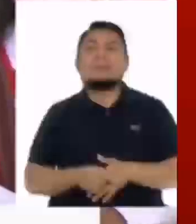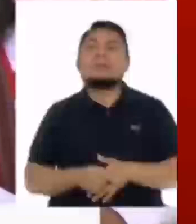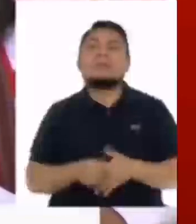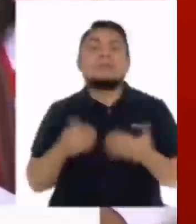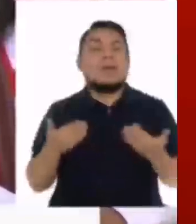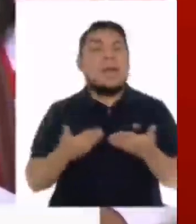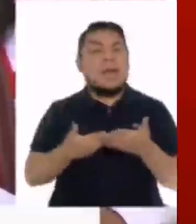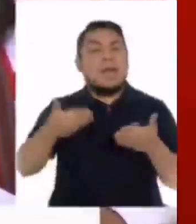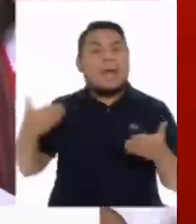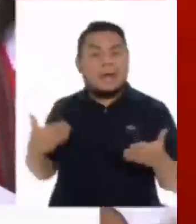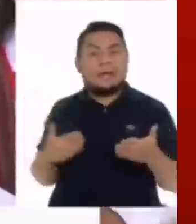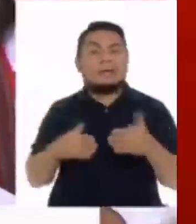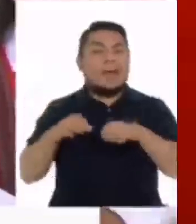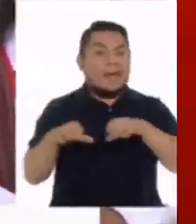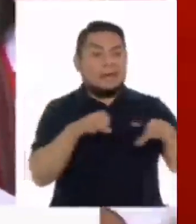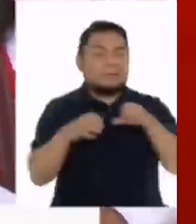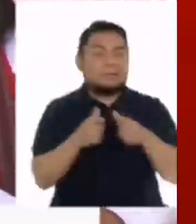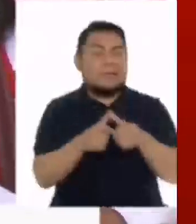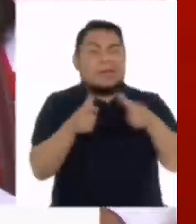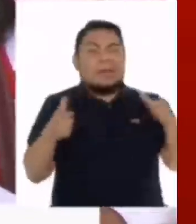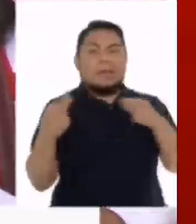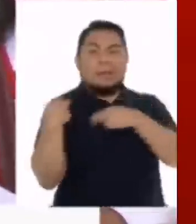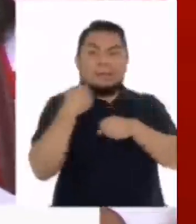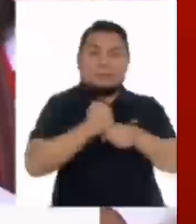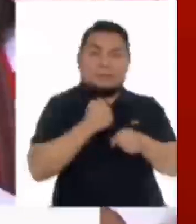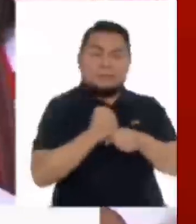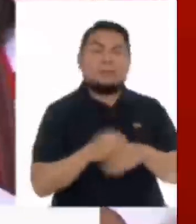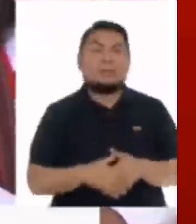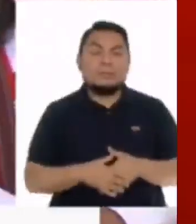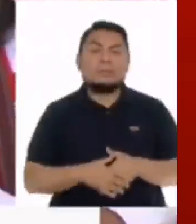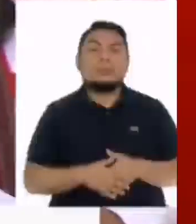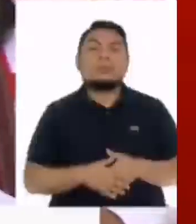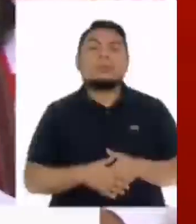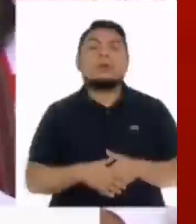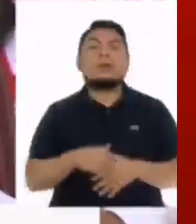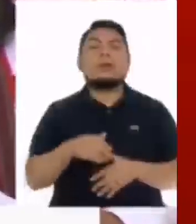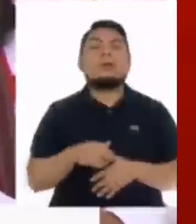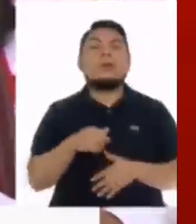de emprender una gran tarea, Huk Umaya,